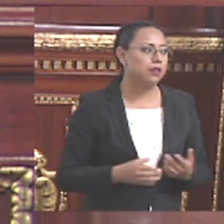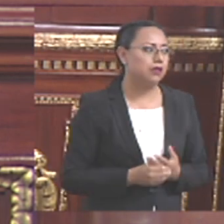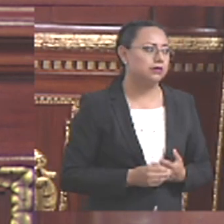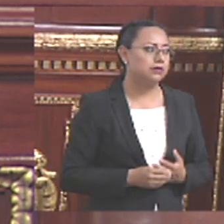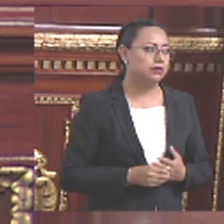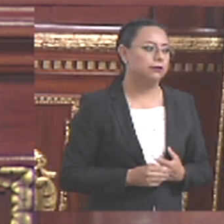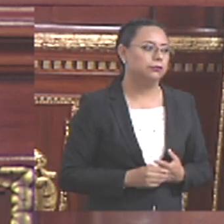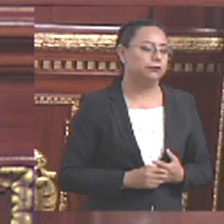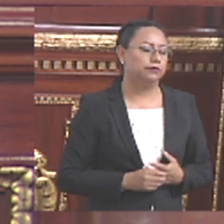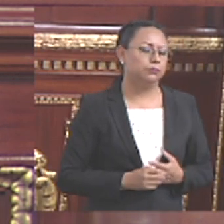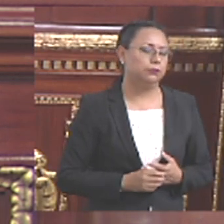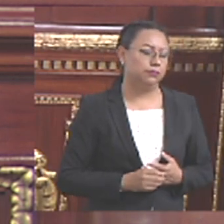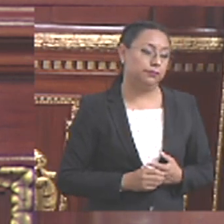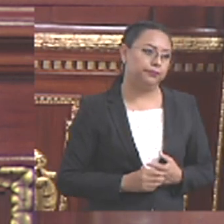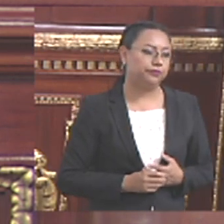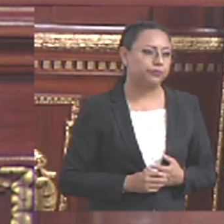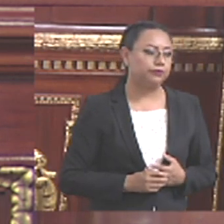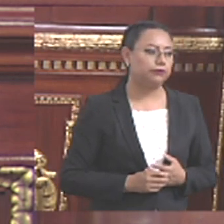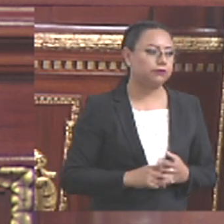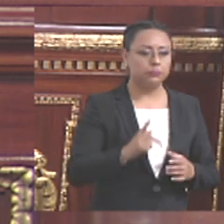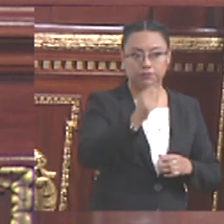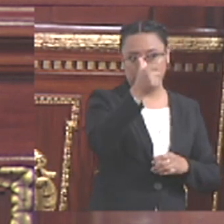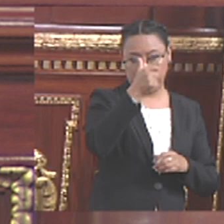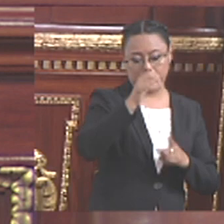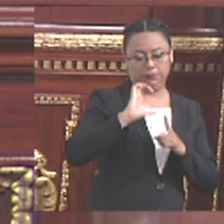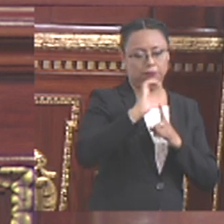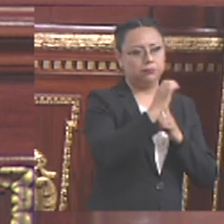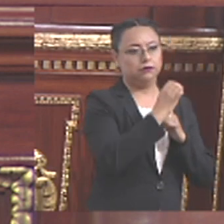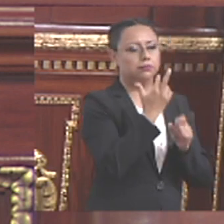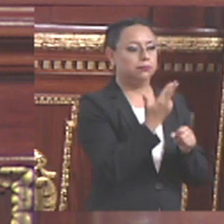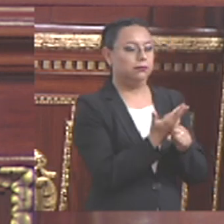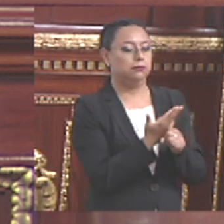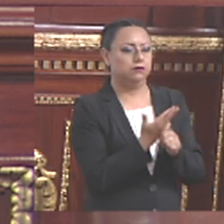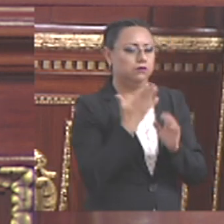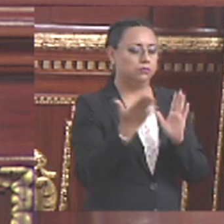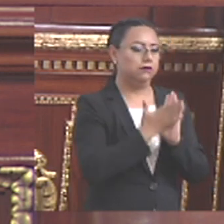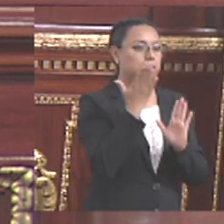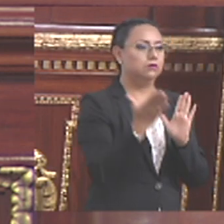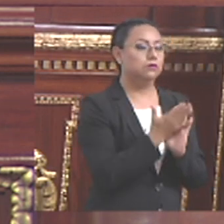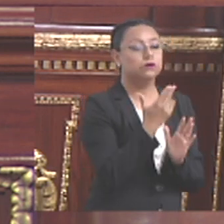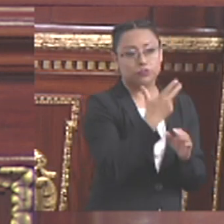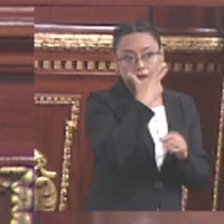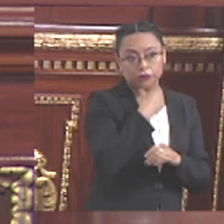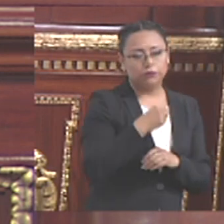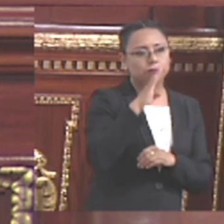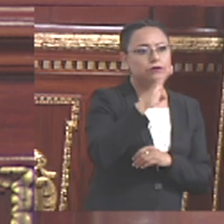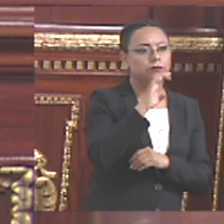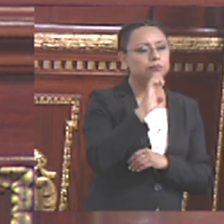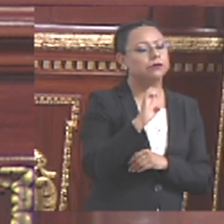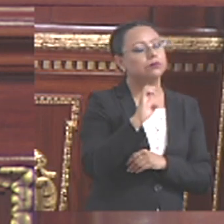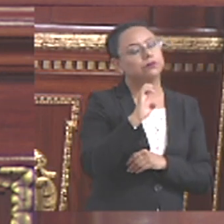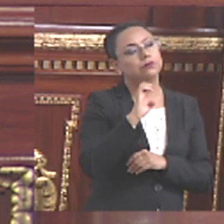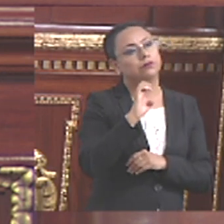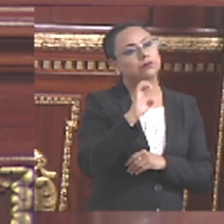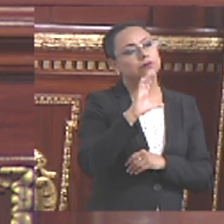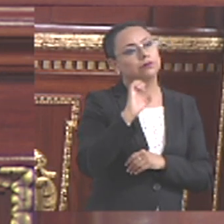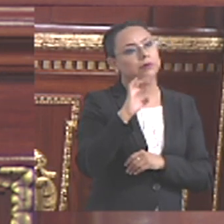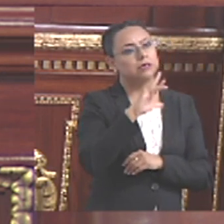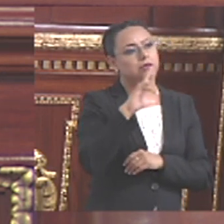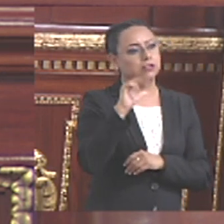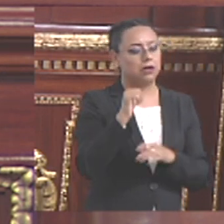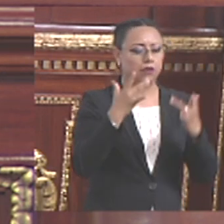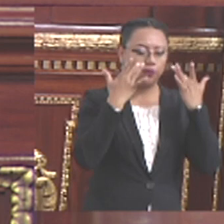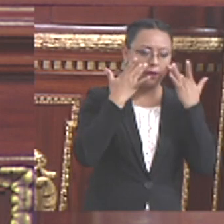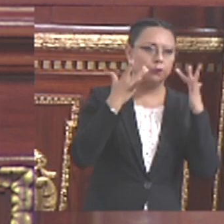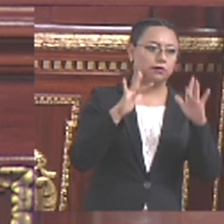El primer comisionado de la reconstrucción, que fue Ricardo Becerra, renunció al cargo y señaló que